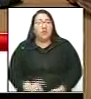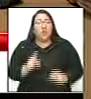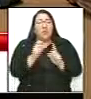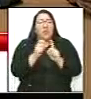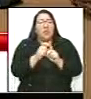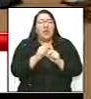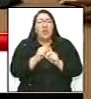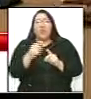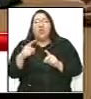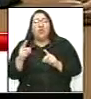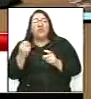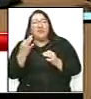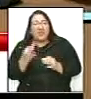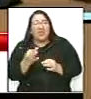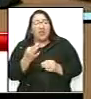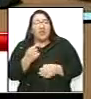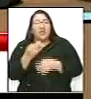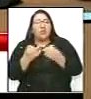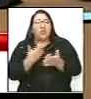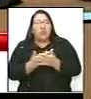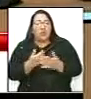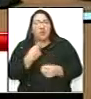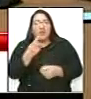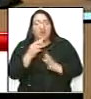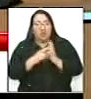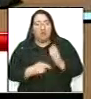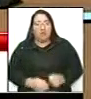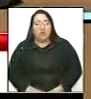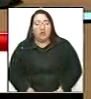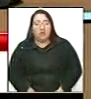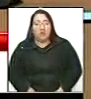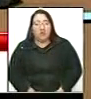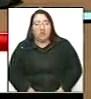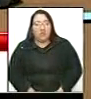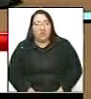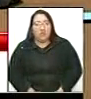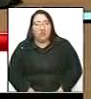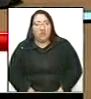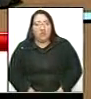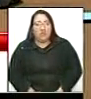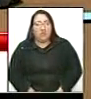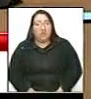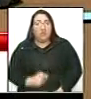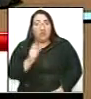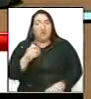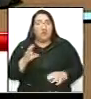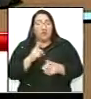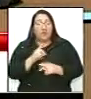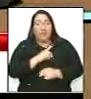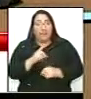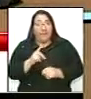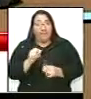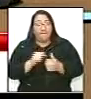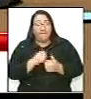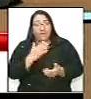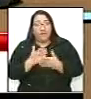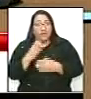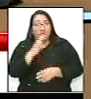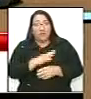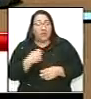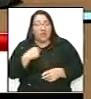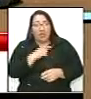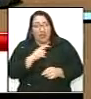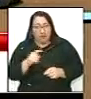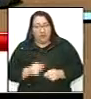una mención, sino se refiere a hechos. Miren lo que dice el reglamento. Que la persona que formula la denuncia sea agraviada por los hechos o conductas que se